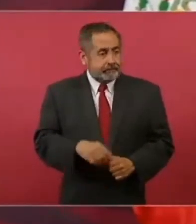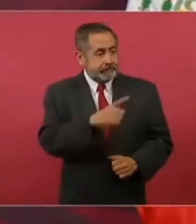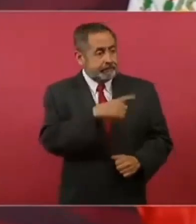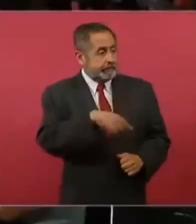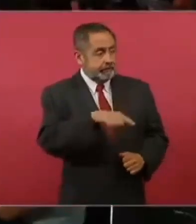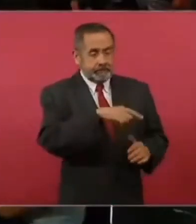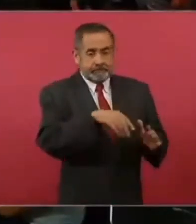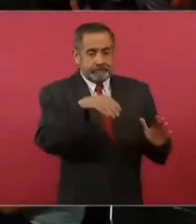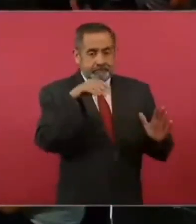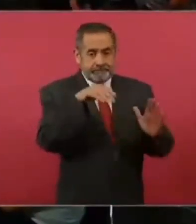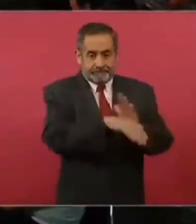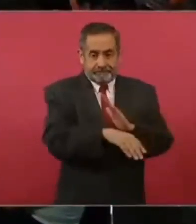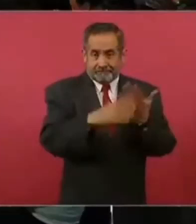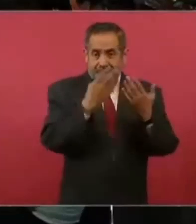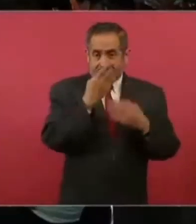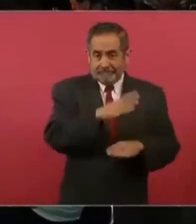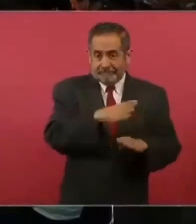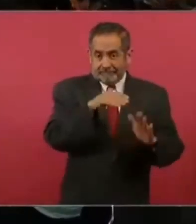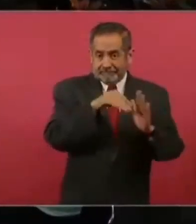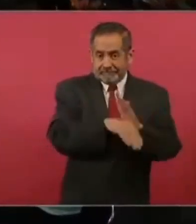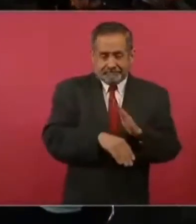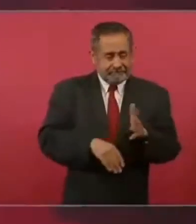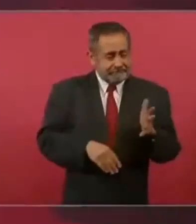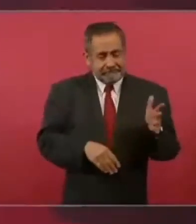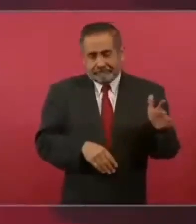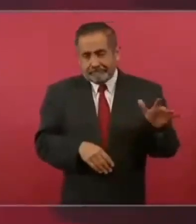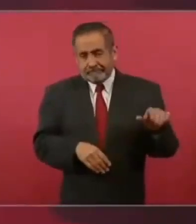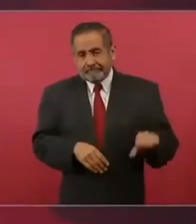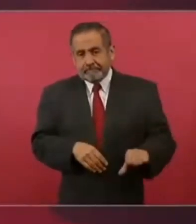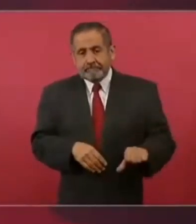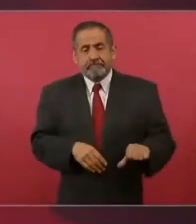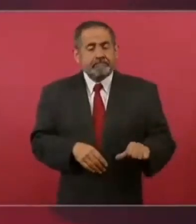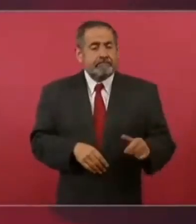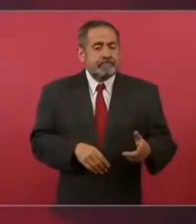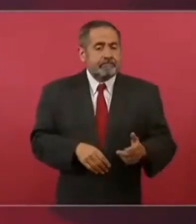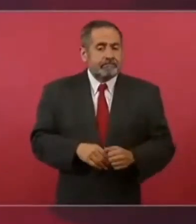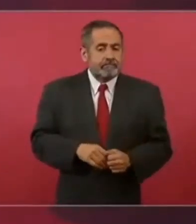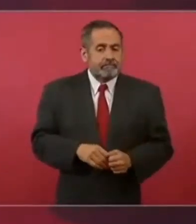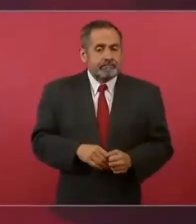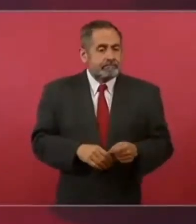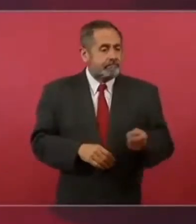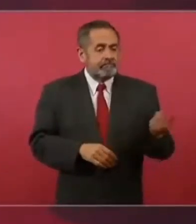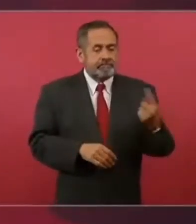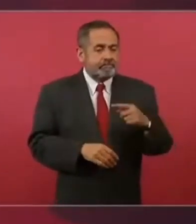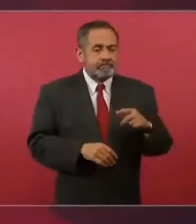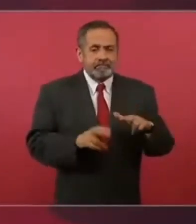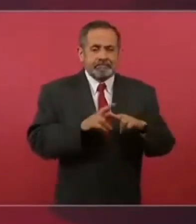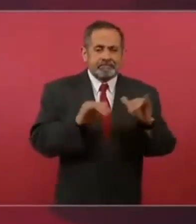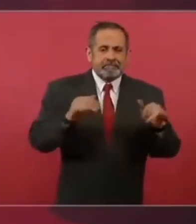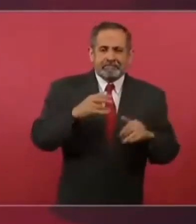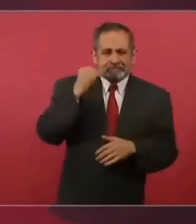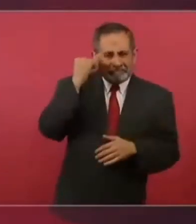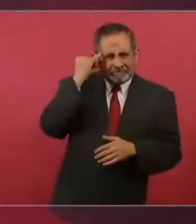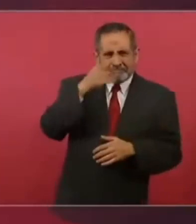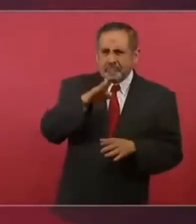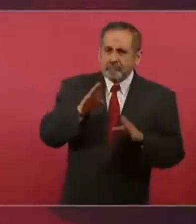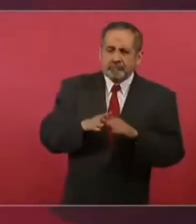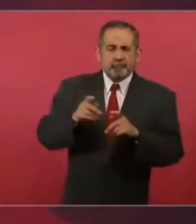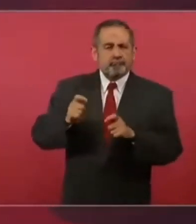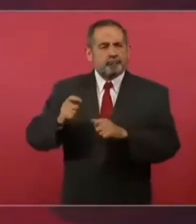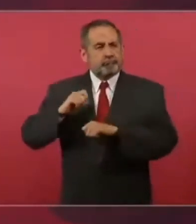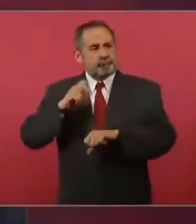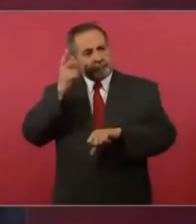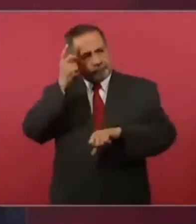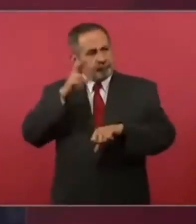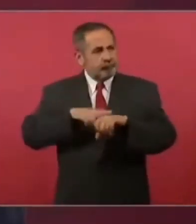fracasar, porque muchos ni tenían conocimiento de cómo